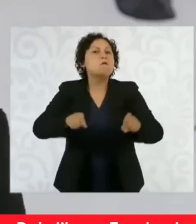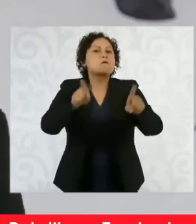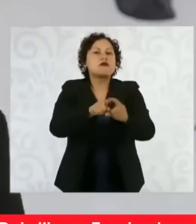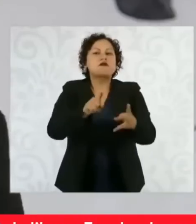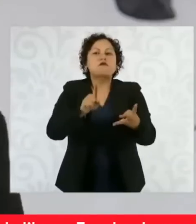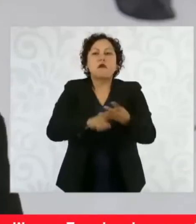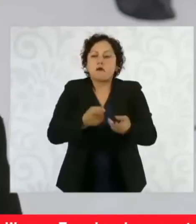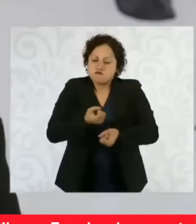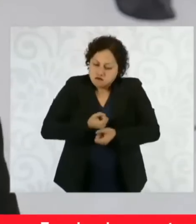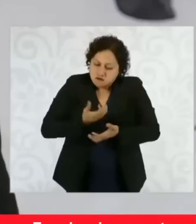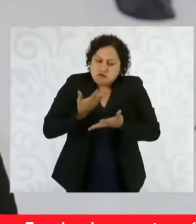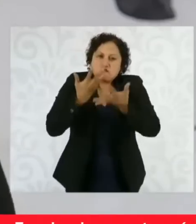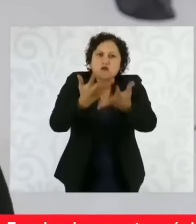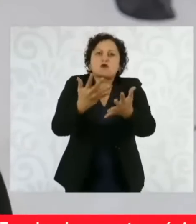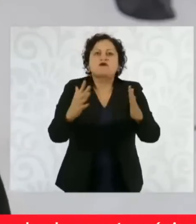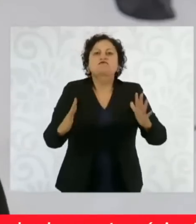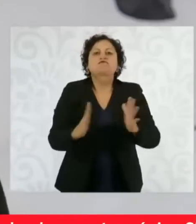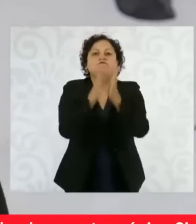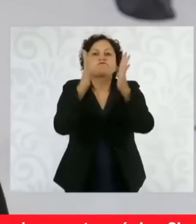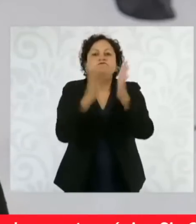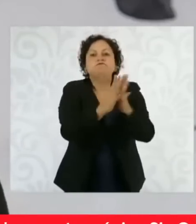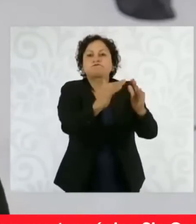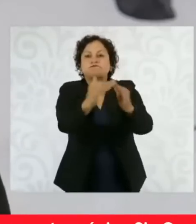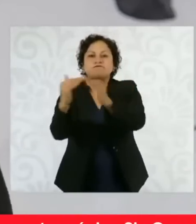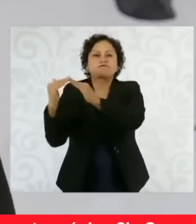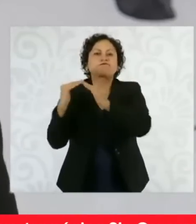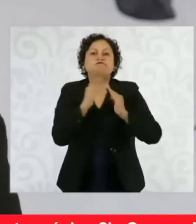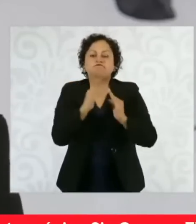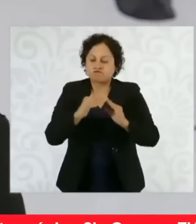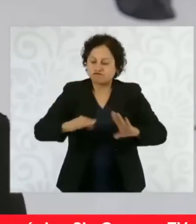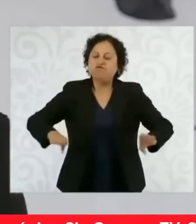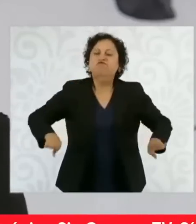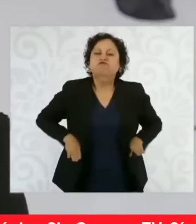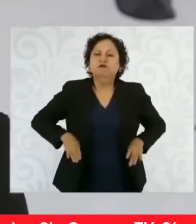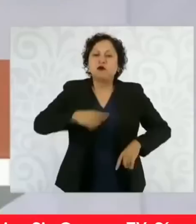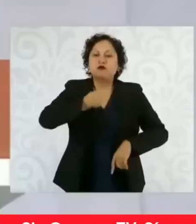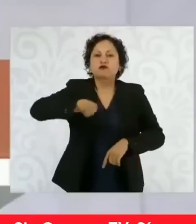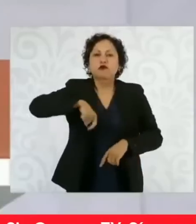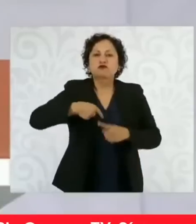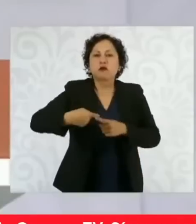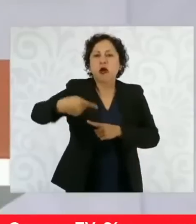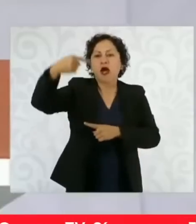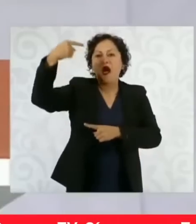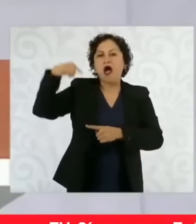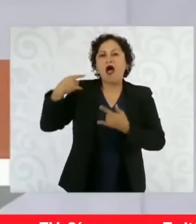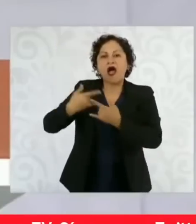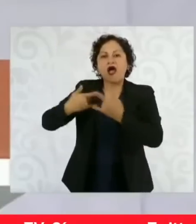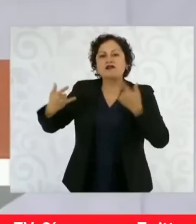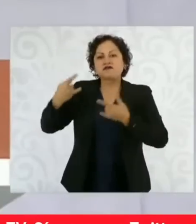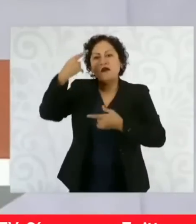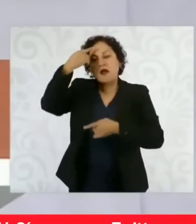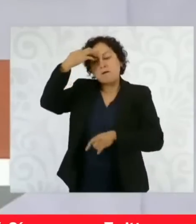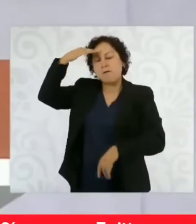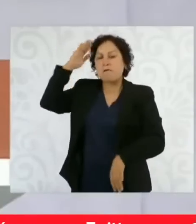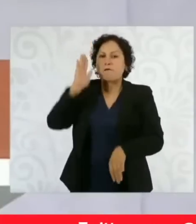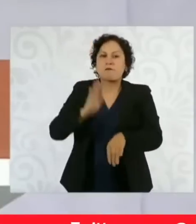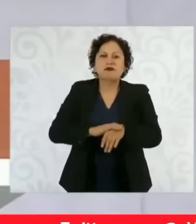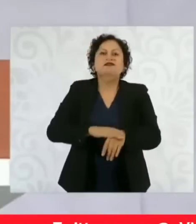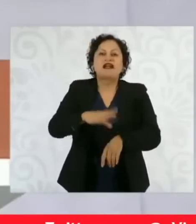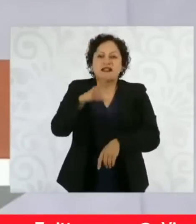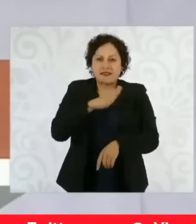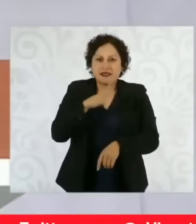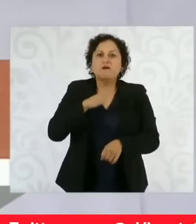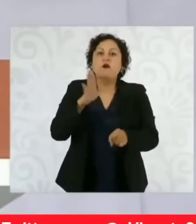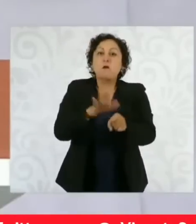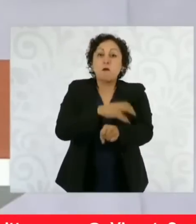y democrático. Y no olvidamos de dónde venimos. Por eso conmemoramos la